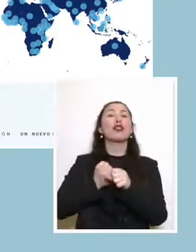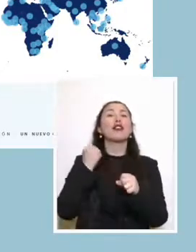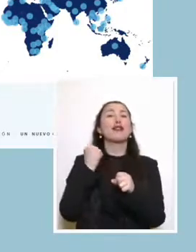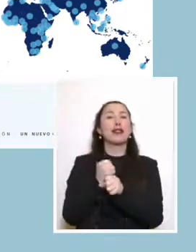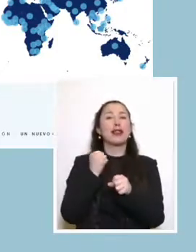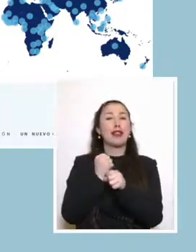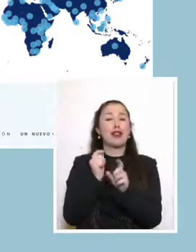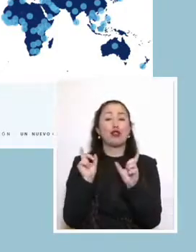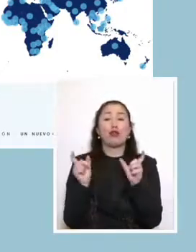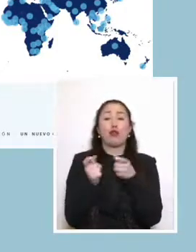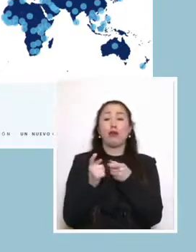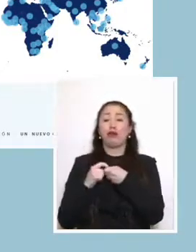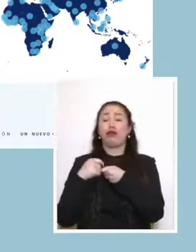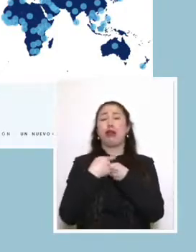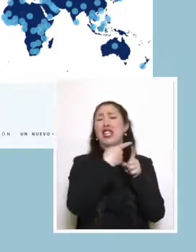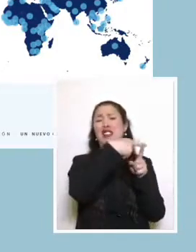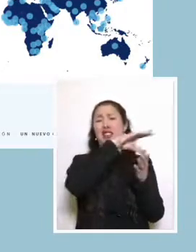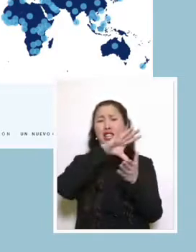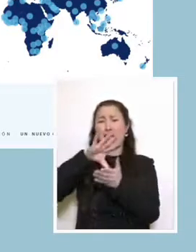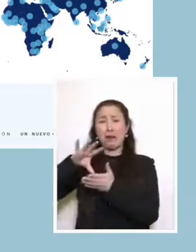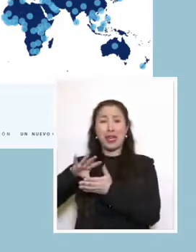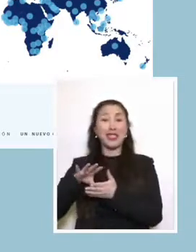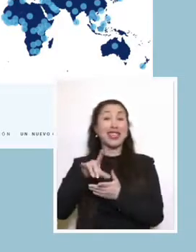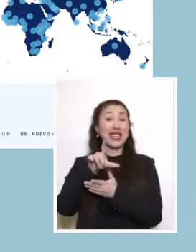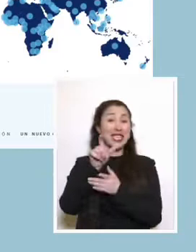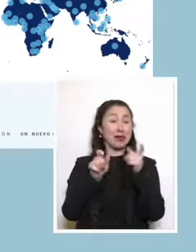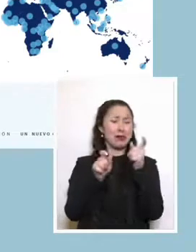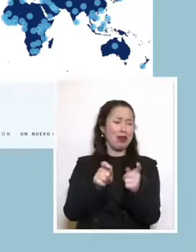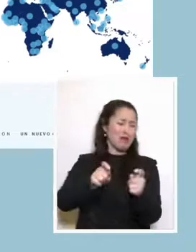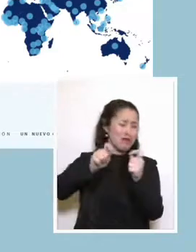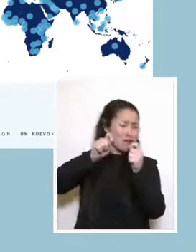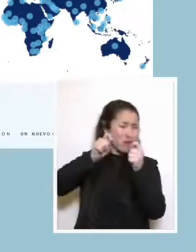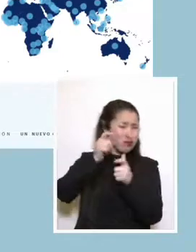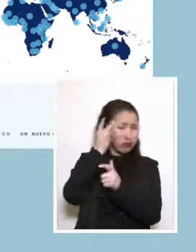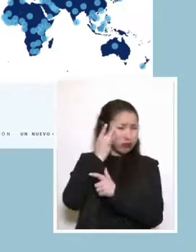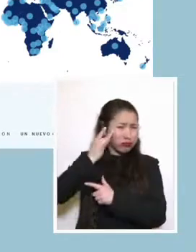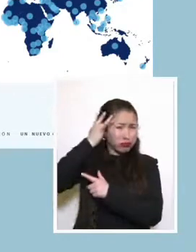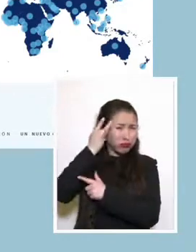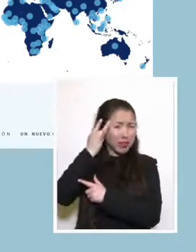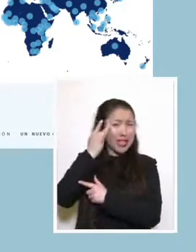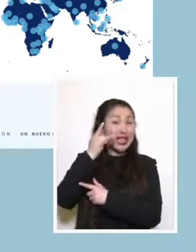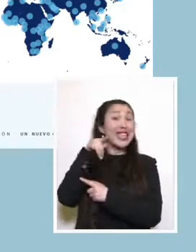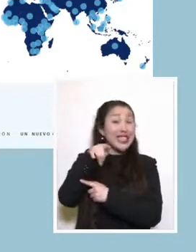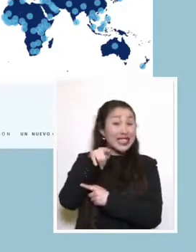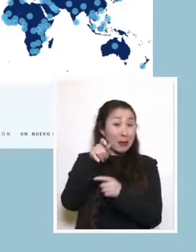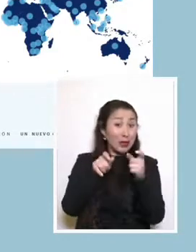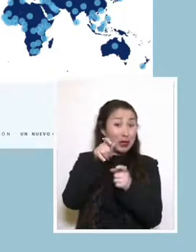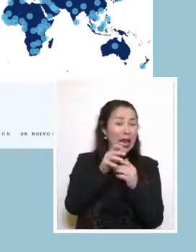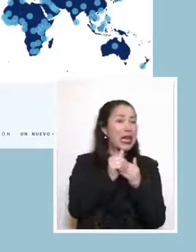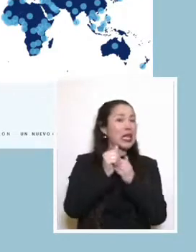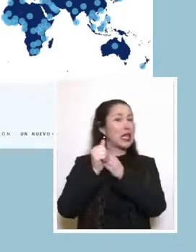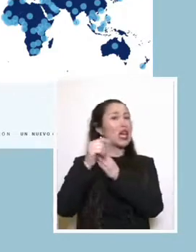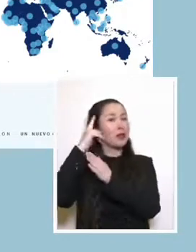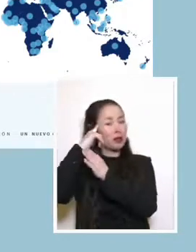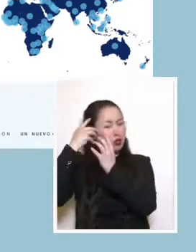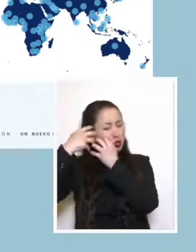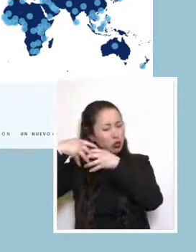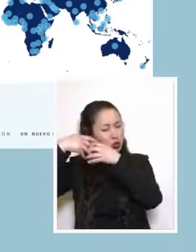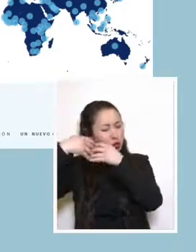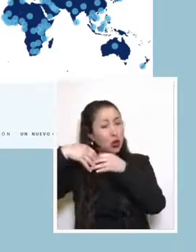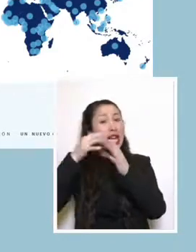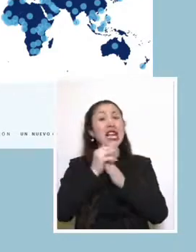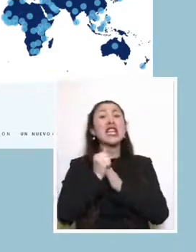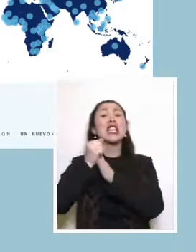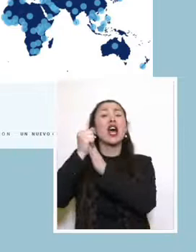comisión internacional de 7 expertos y expertas y líderes de pensamiento bajo el